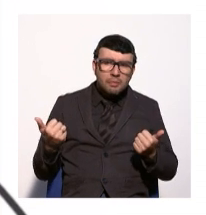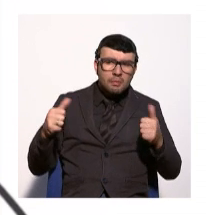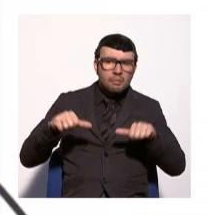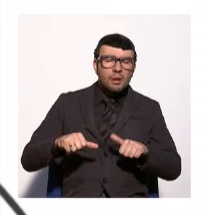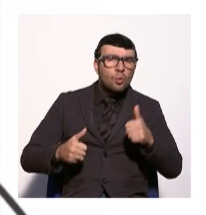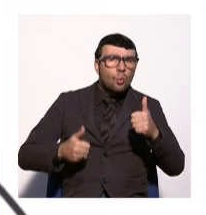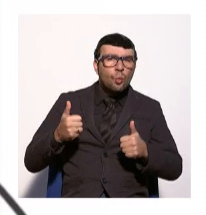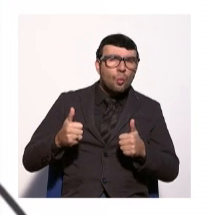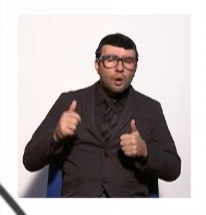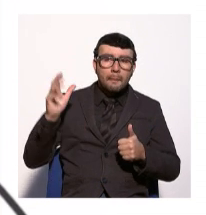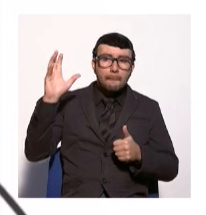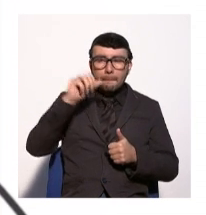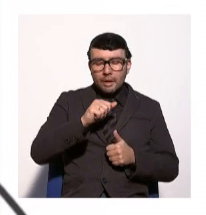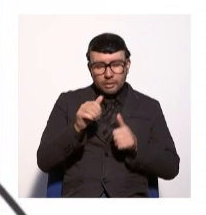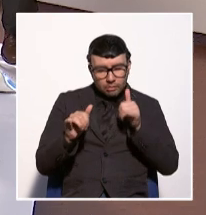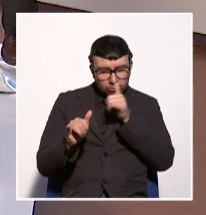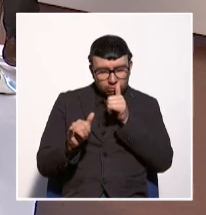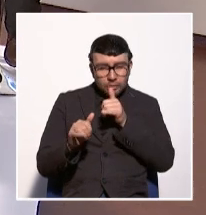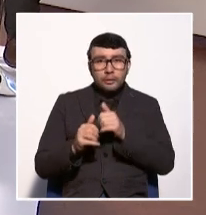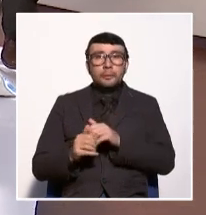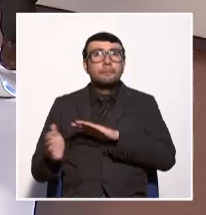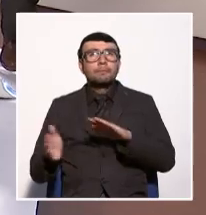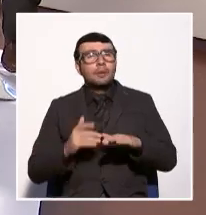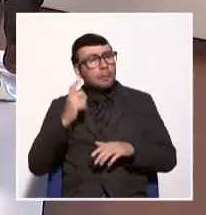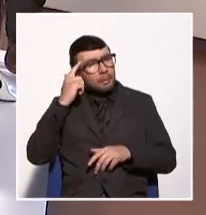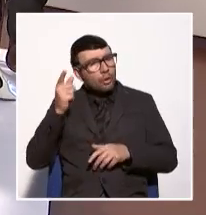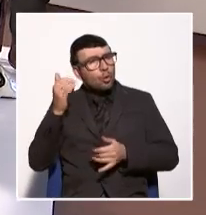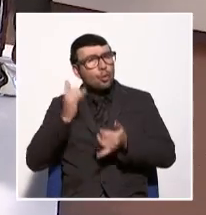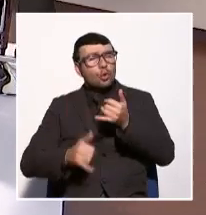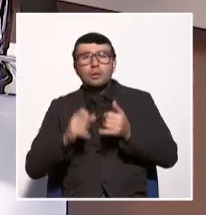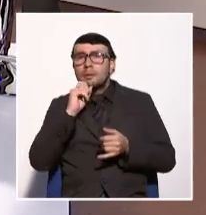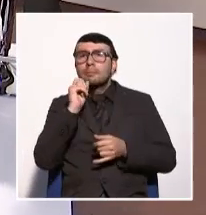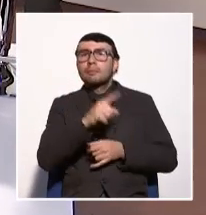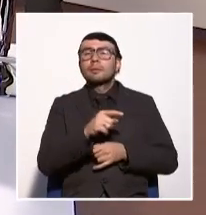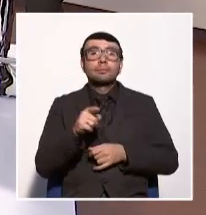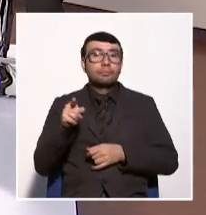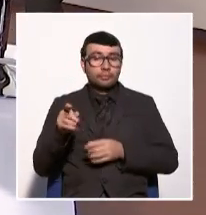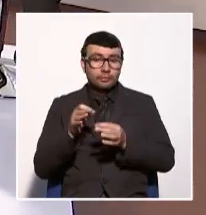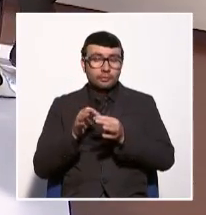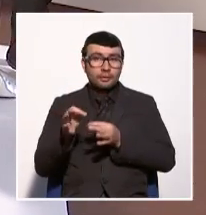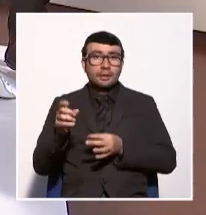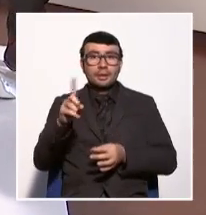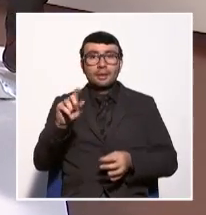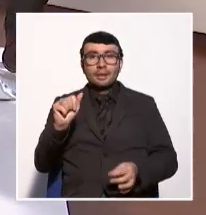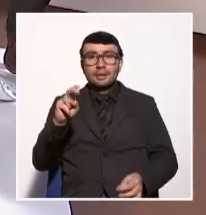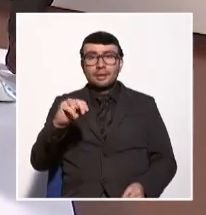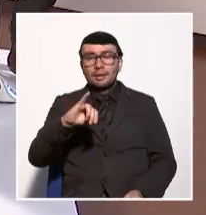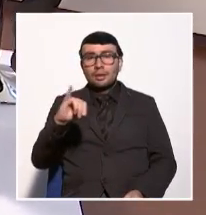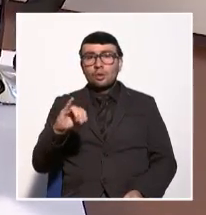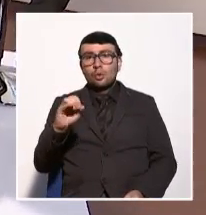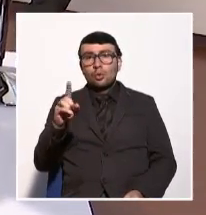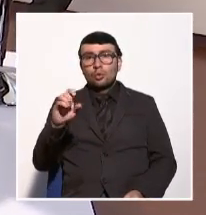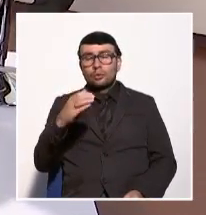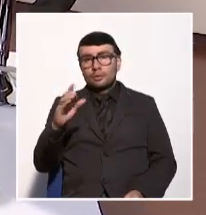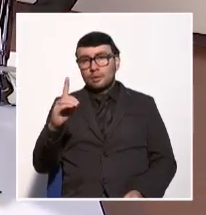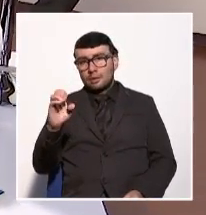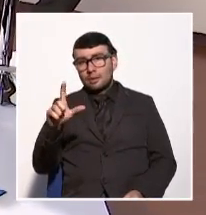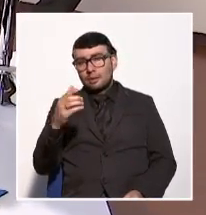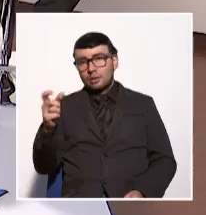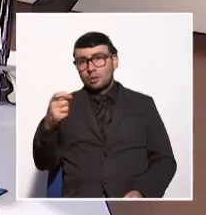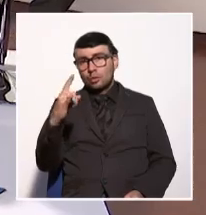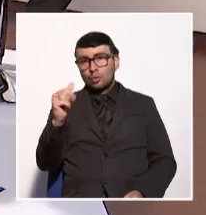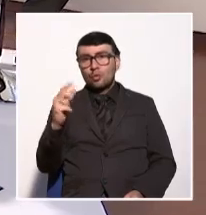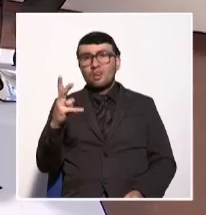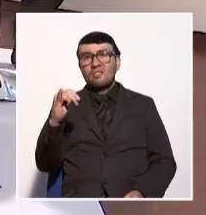benigno creo que esta es la última pregunta desde san josé de guaviare bueno hay muchas tengo que anotarlo aquí en facebook pero digo en el